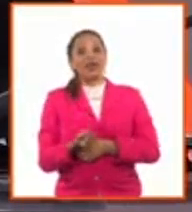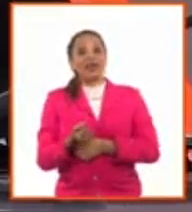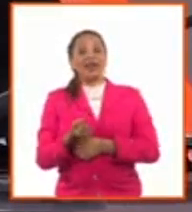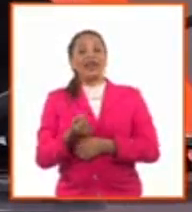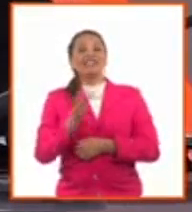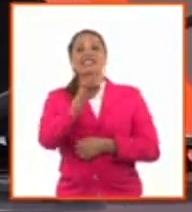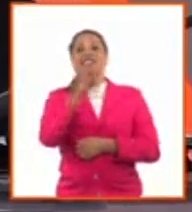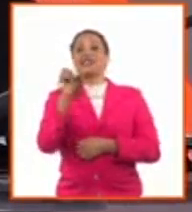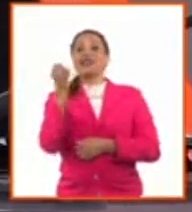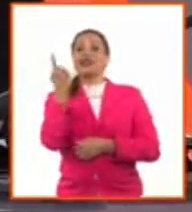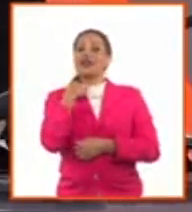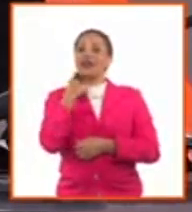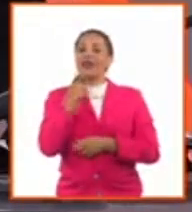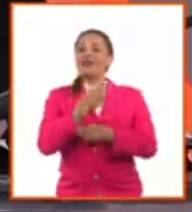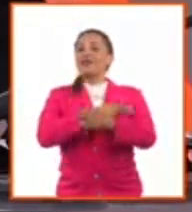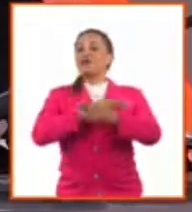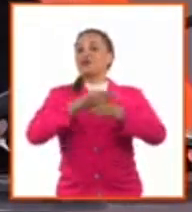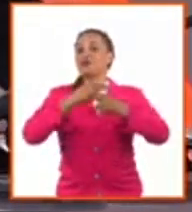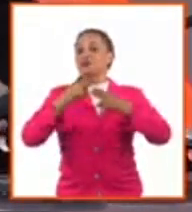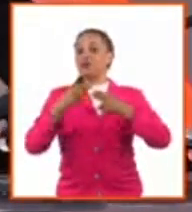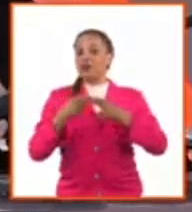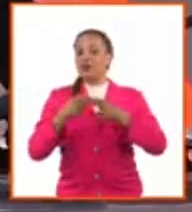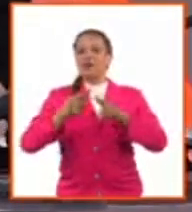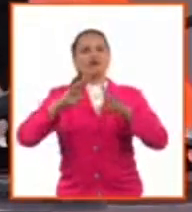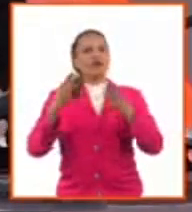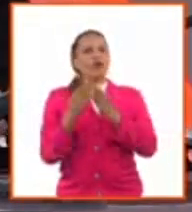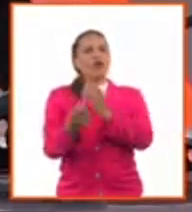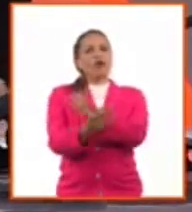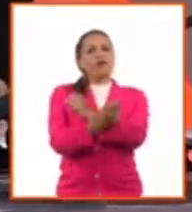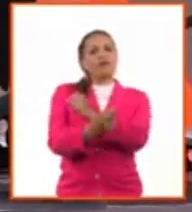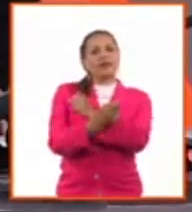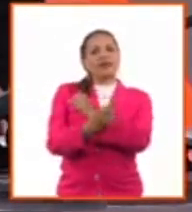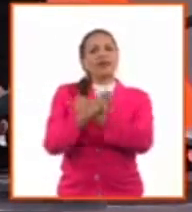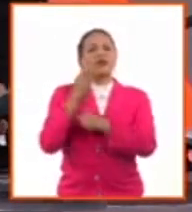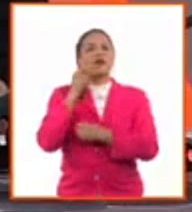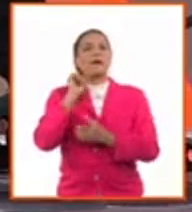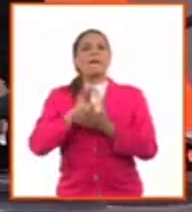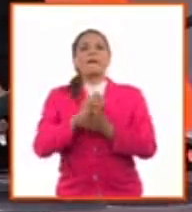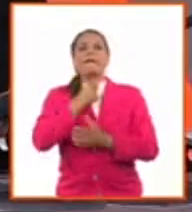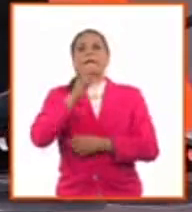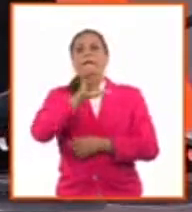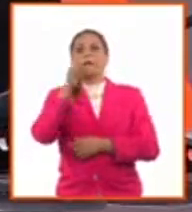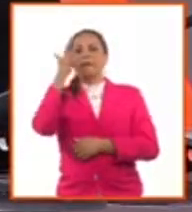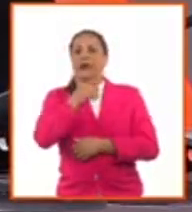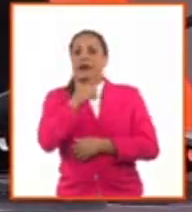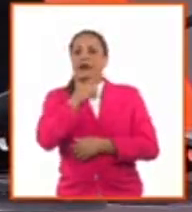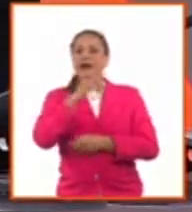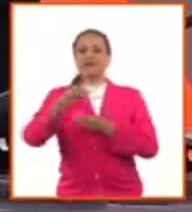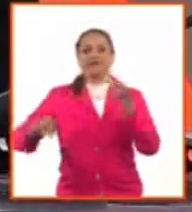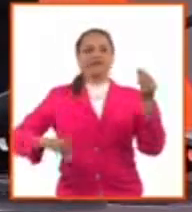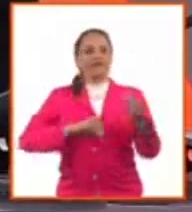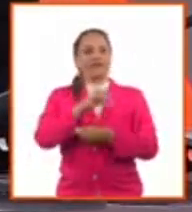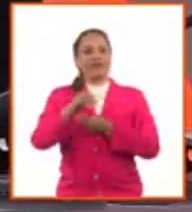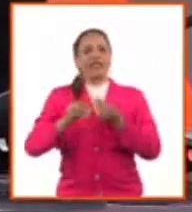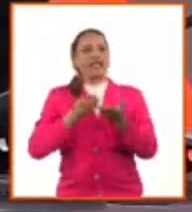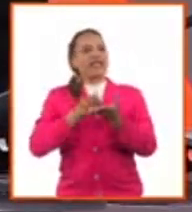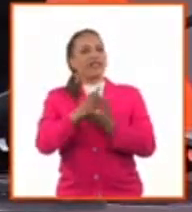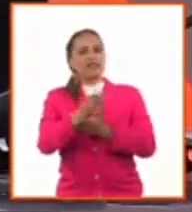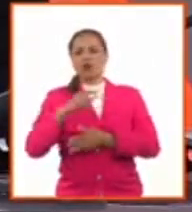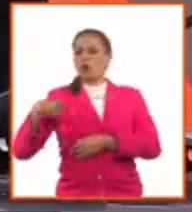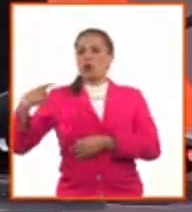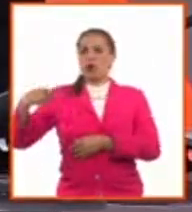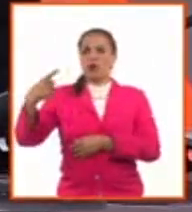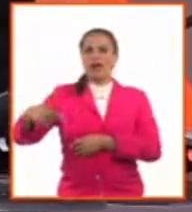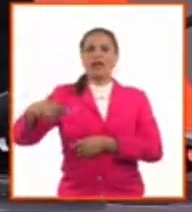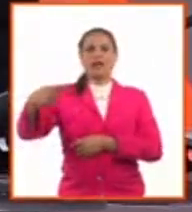de historia, la tradición que le impregnó Mella, antiimperialista, revolucionaria, transformadora, la que siguió la